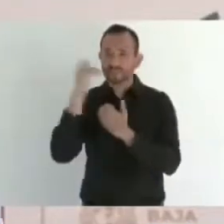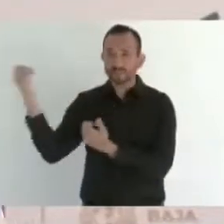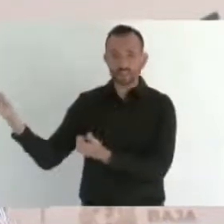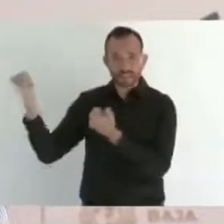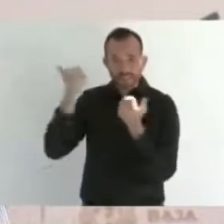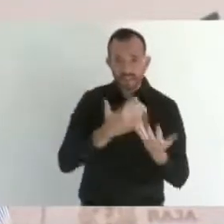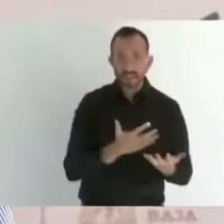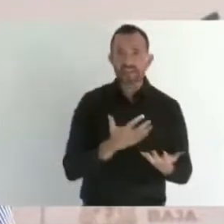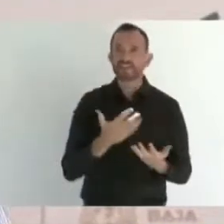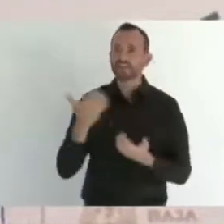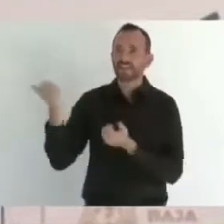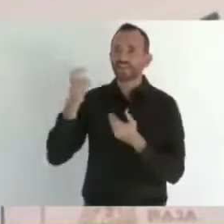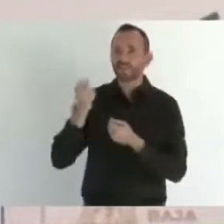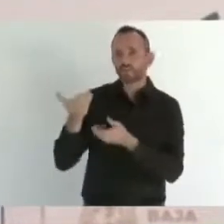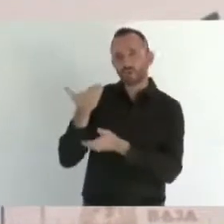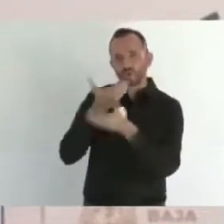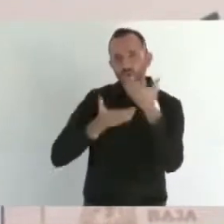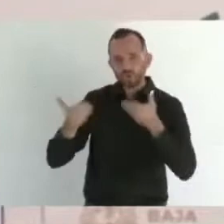mojar